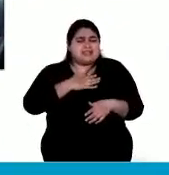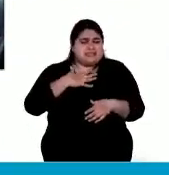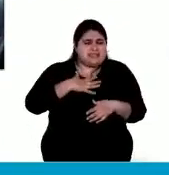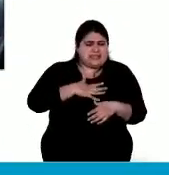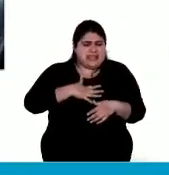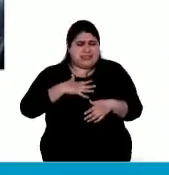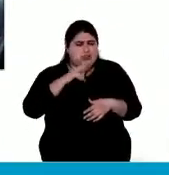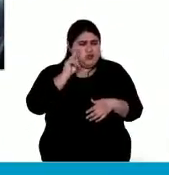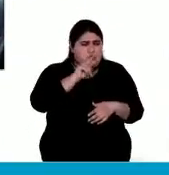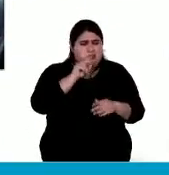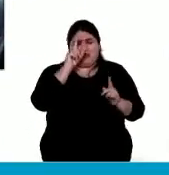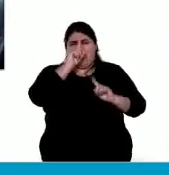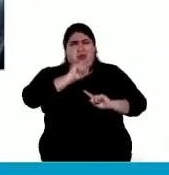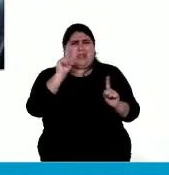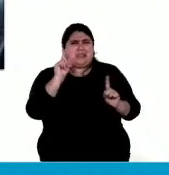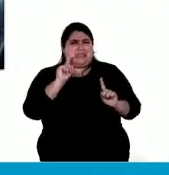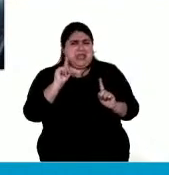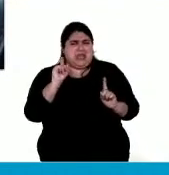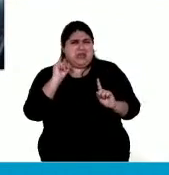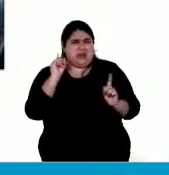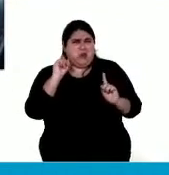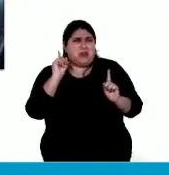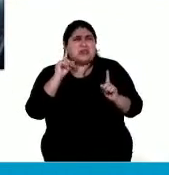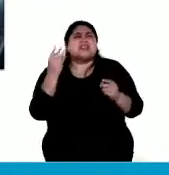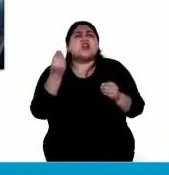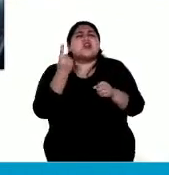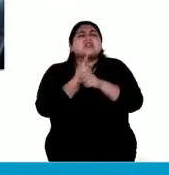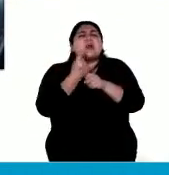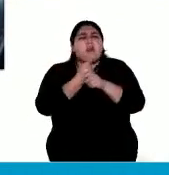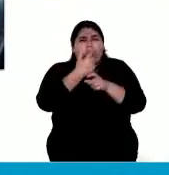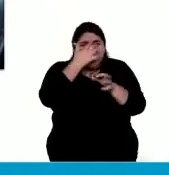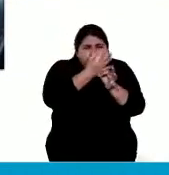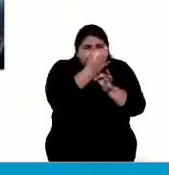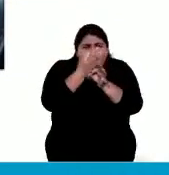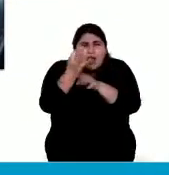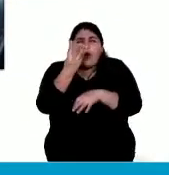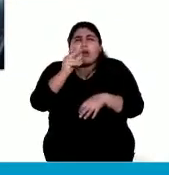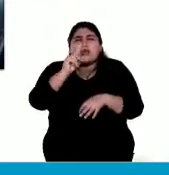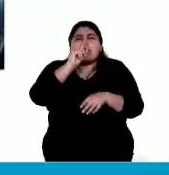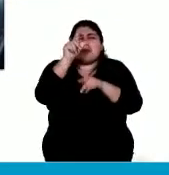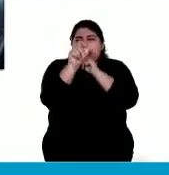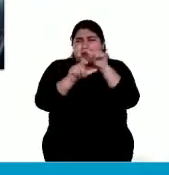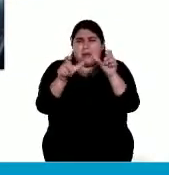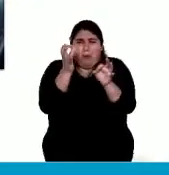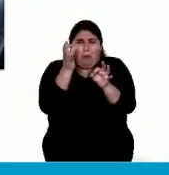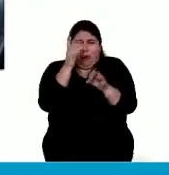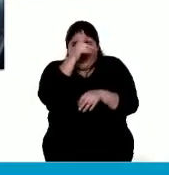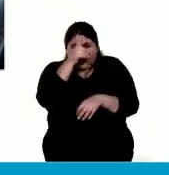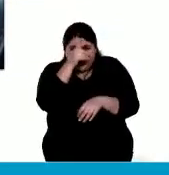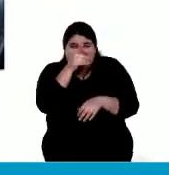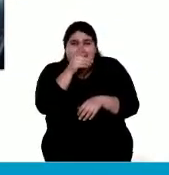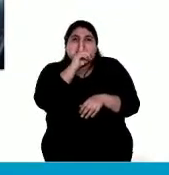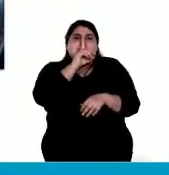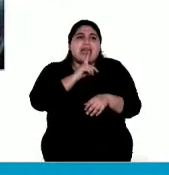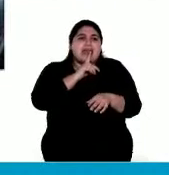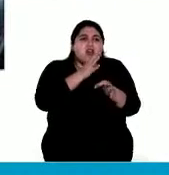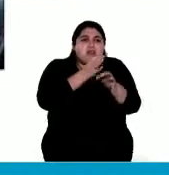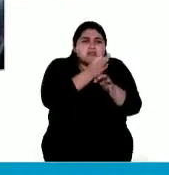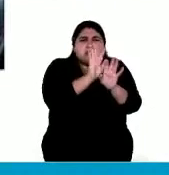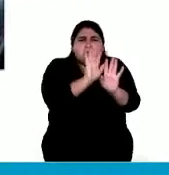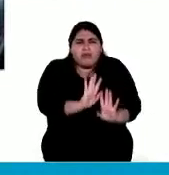puede serlo. Es decir, no se puede capacitar a 40.000 policías seriamente, de